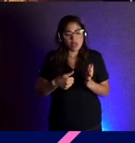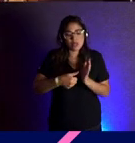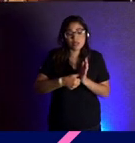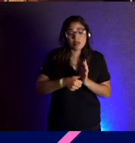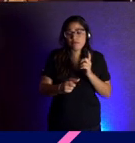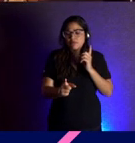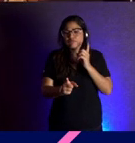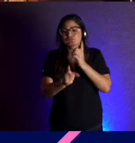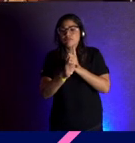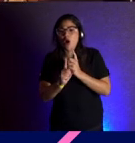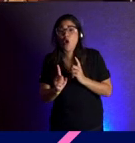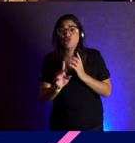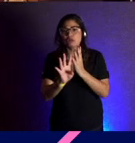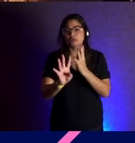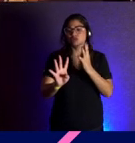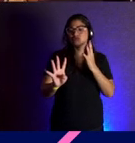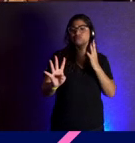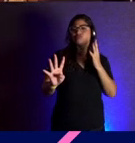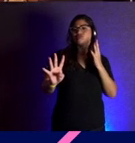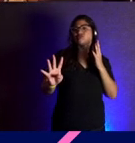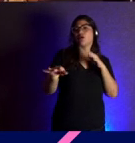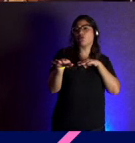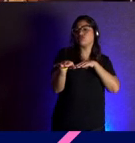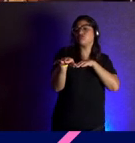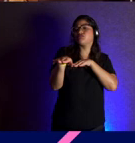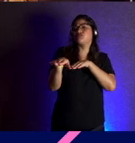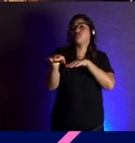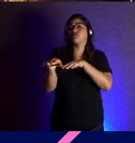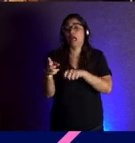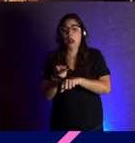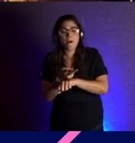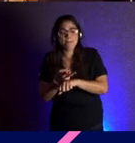hay tráfico para buscar oil, gas, petrol. Fin. Ay,